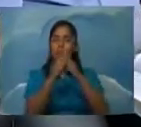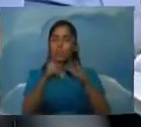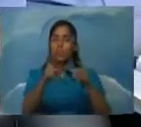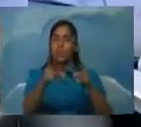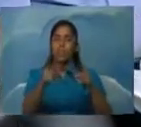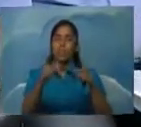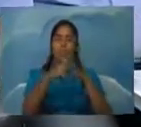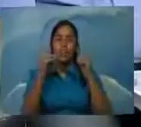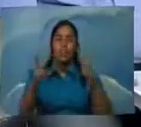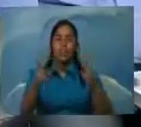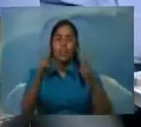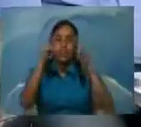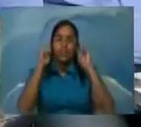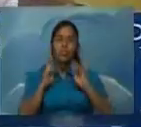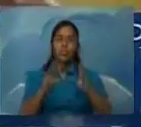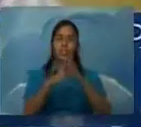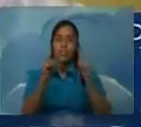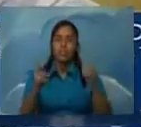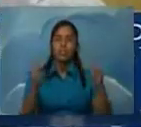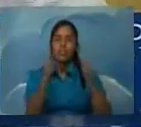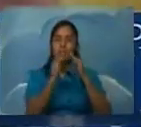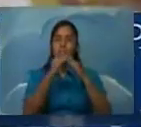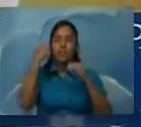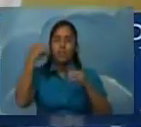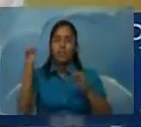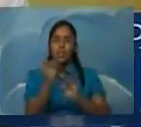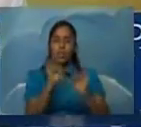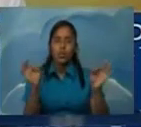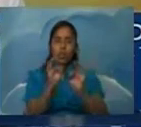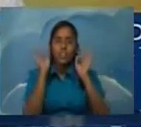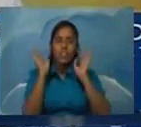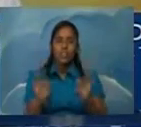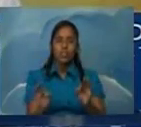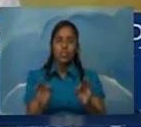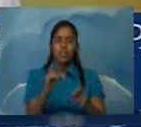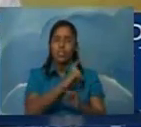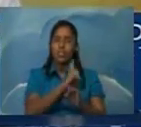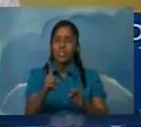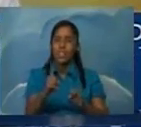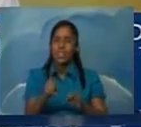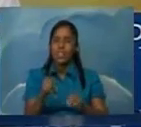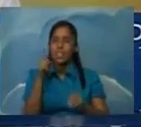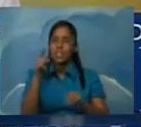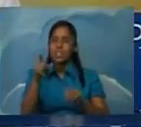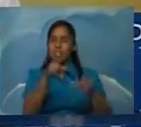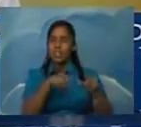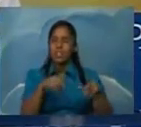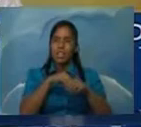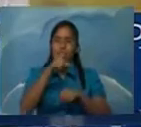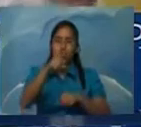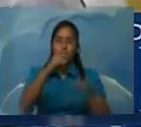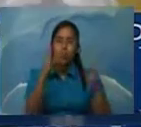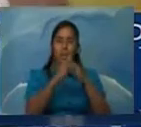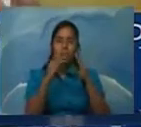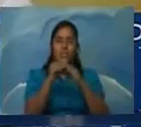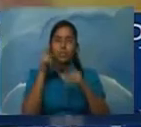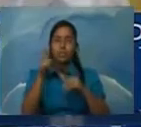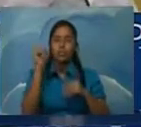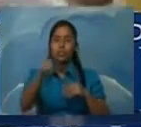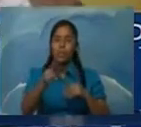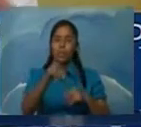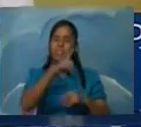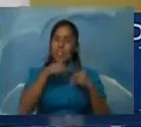limpian su casa para que no haya ningún tipo de levadura allí en su casa. Usted también